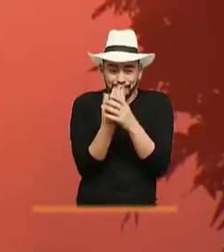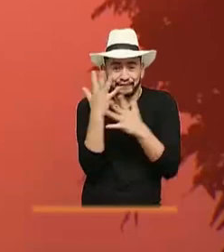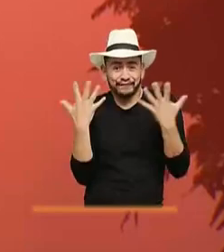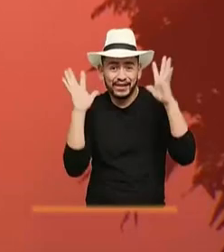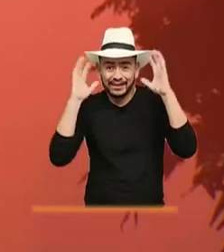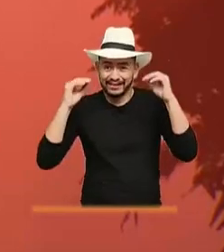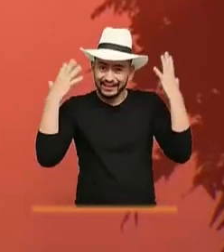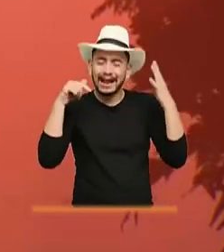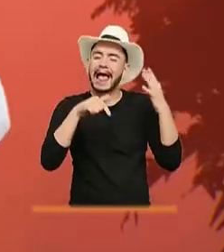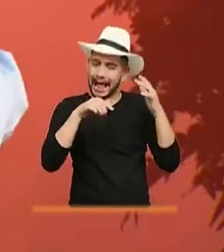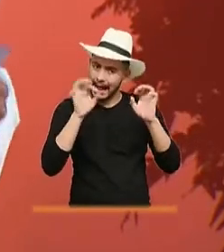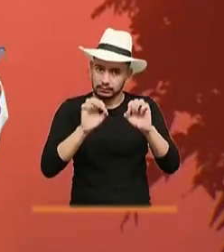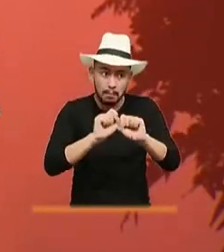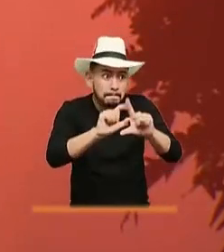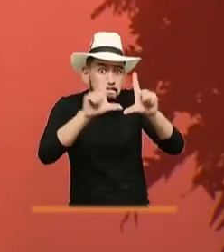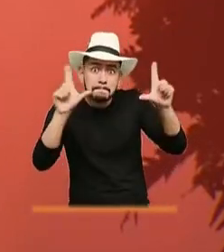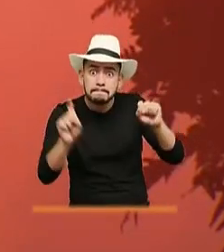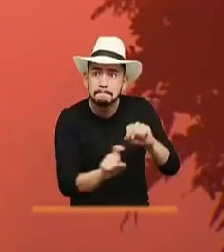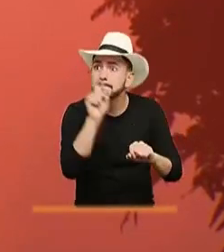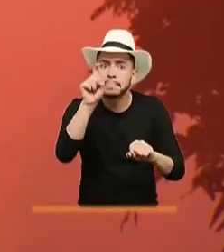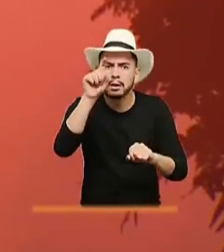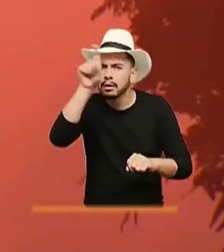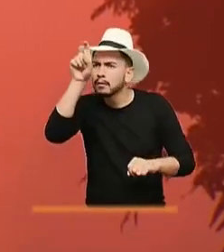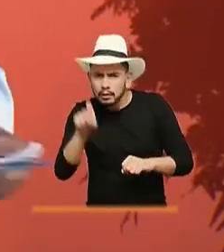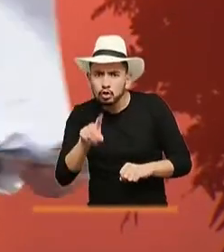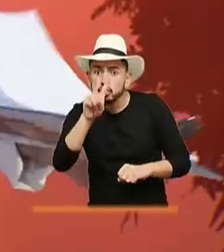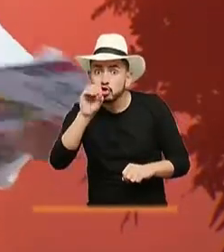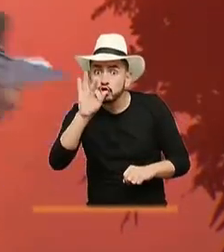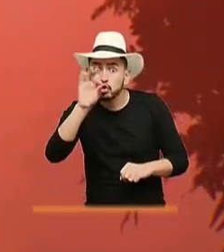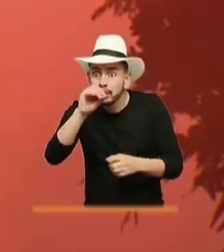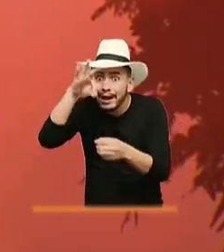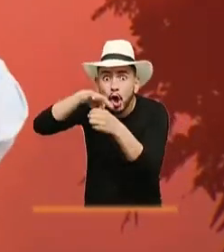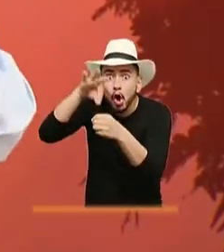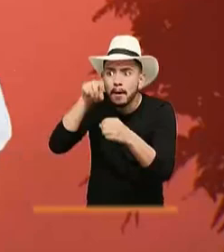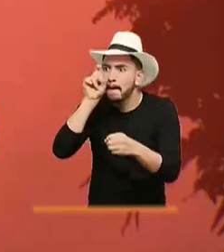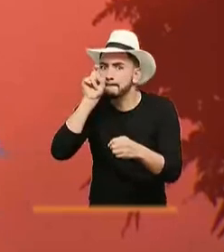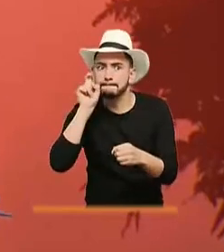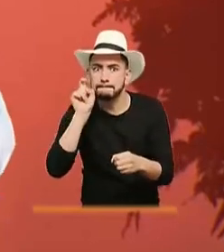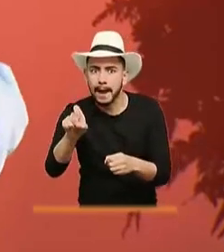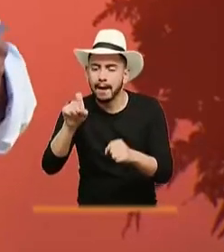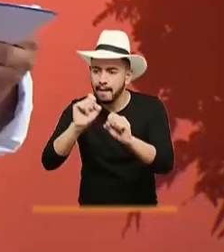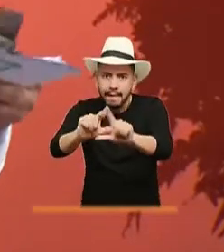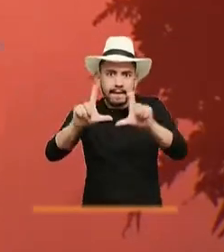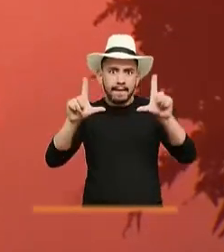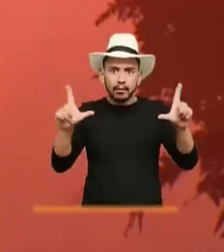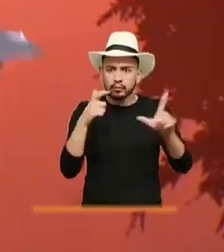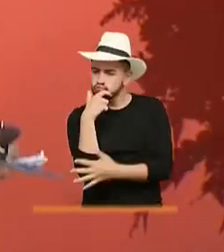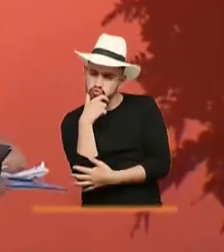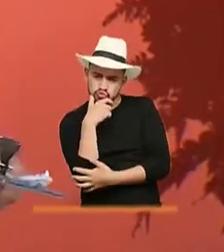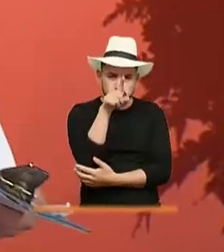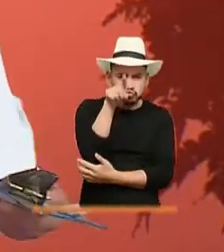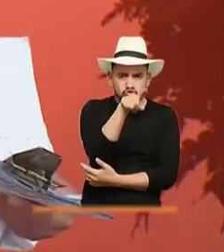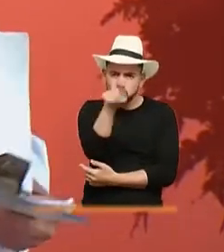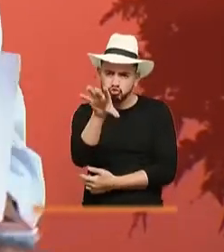www.feriadelasfloresmedellin.gov.co y buscar el botón Vota. Allí podrá votar por el trovador que la gente elija, el que quieran, el que tenga más simpatía o el